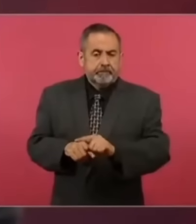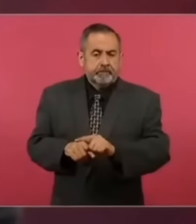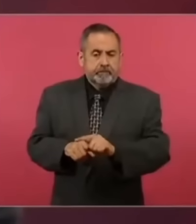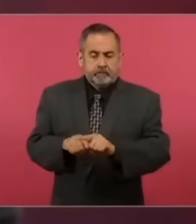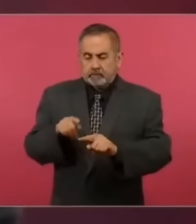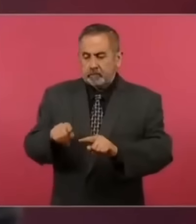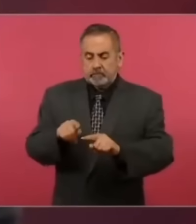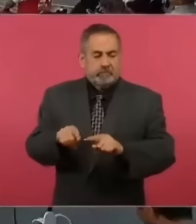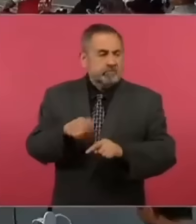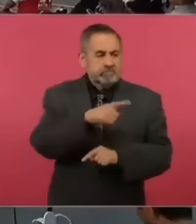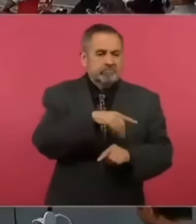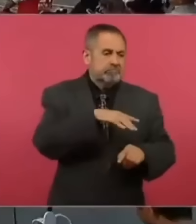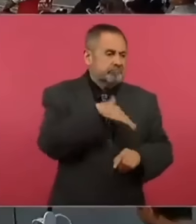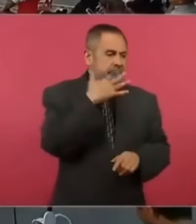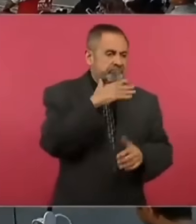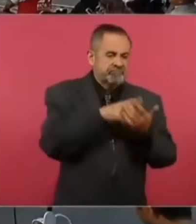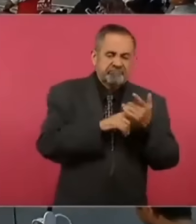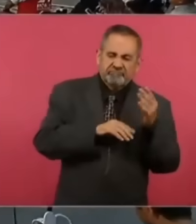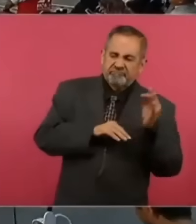guerra, ¿no?, sucia